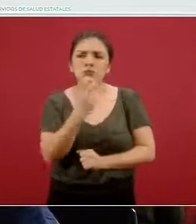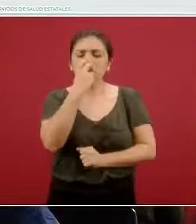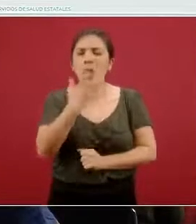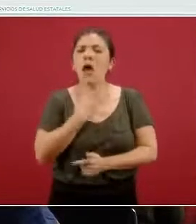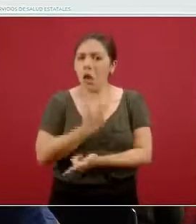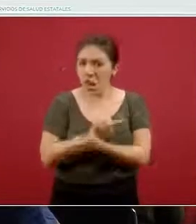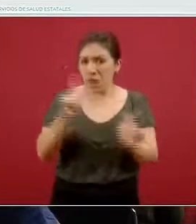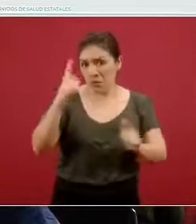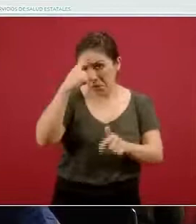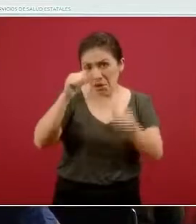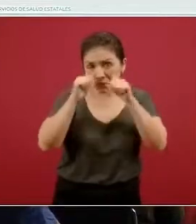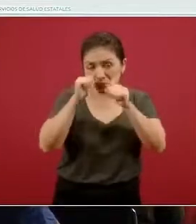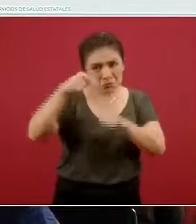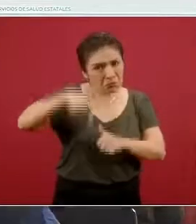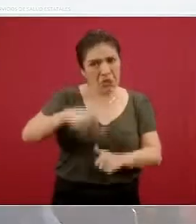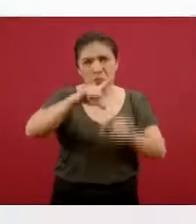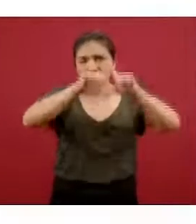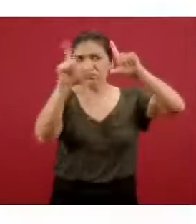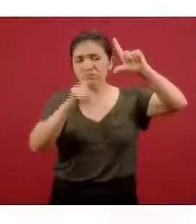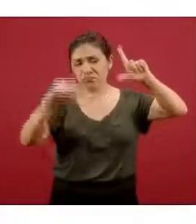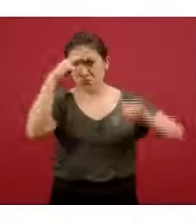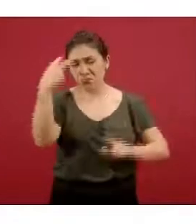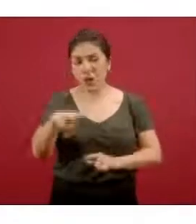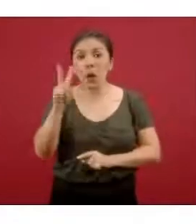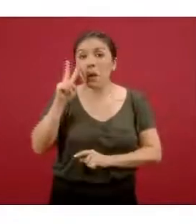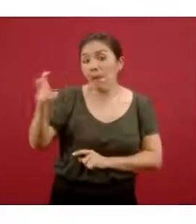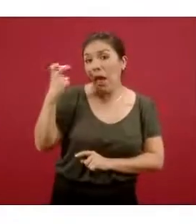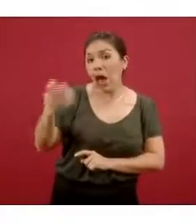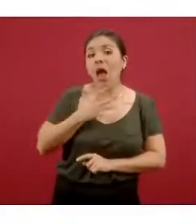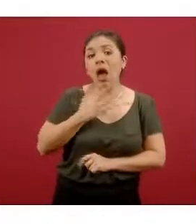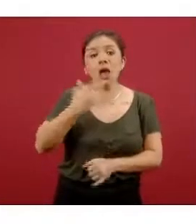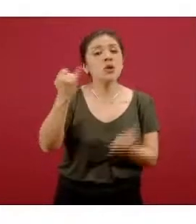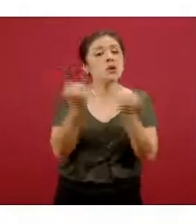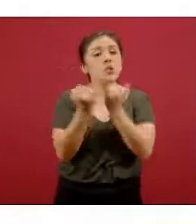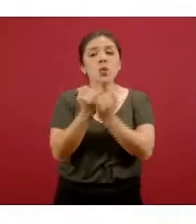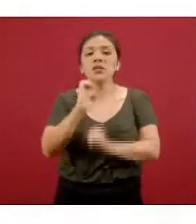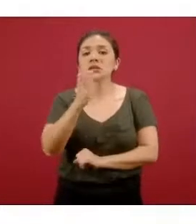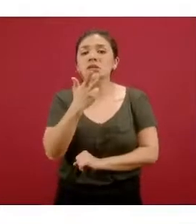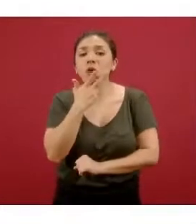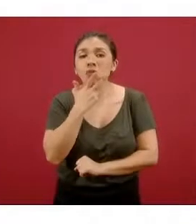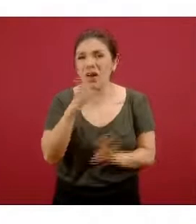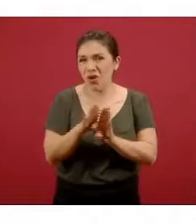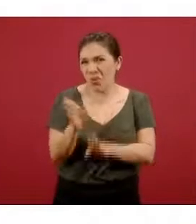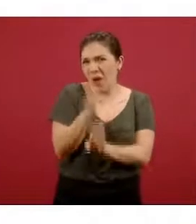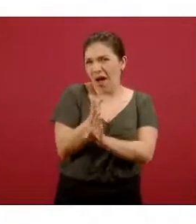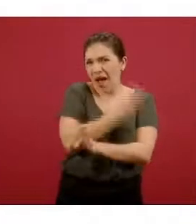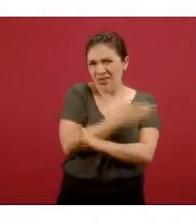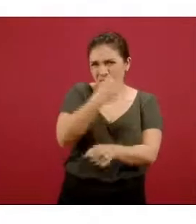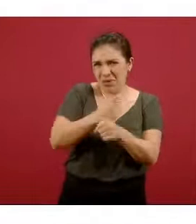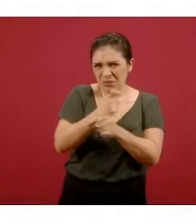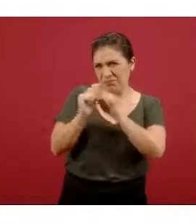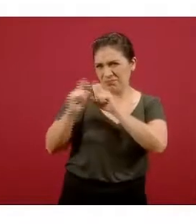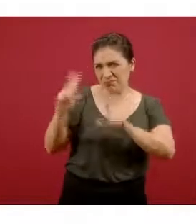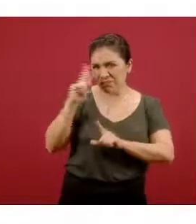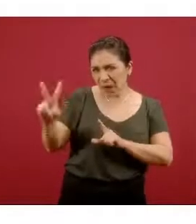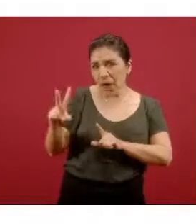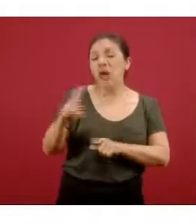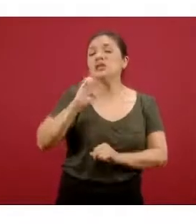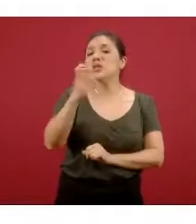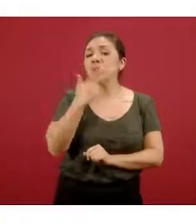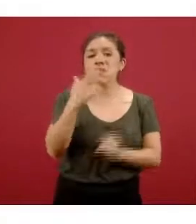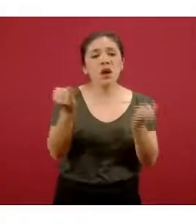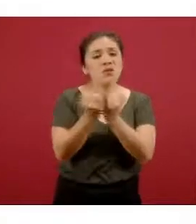todo México, y aquí vemos también que aparece Chihuahua, como hizo su aparición en la gráfica anterior,